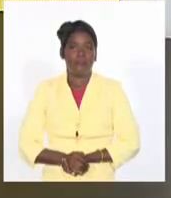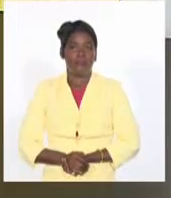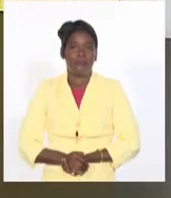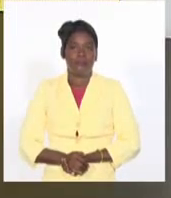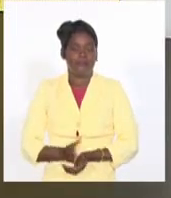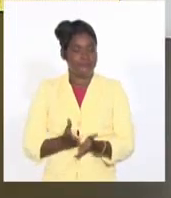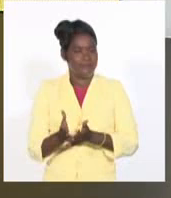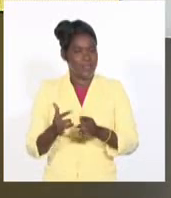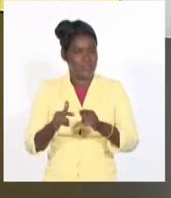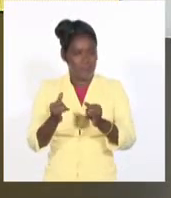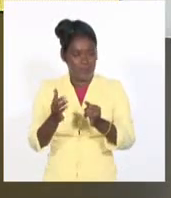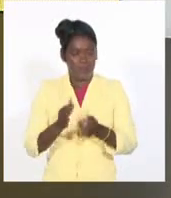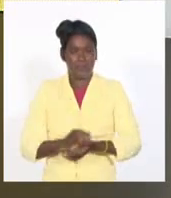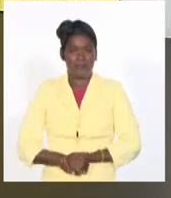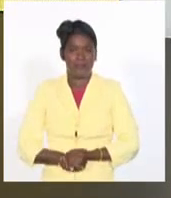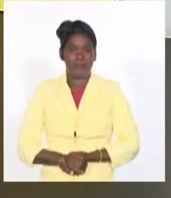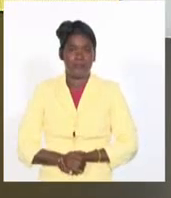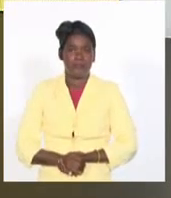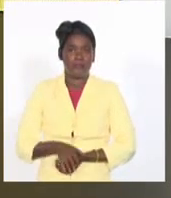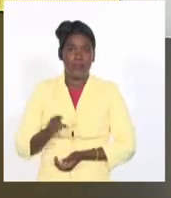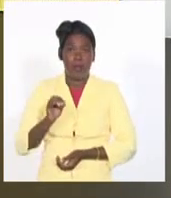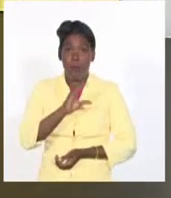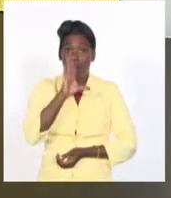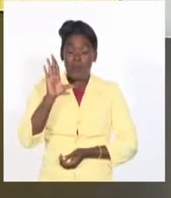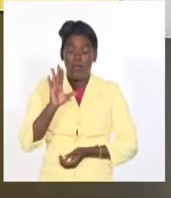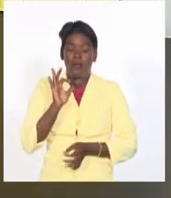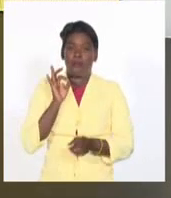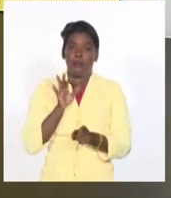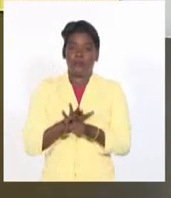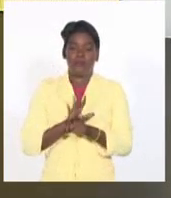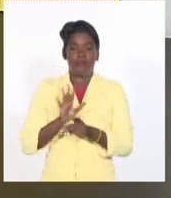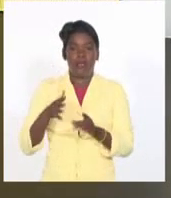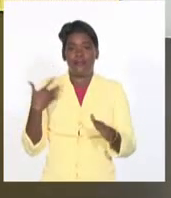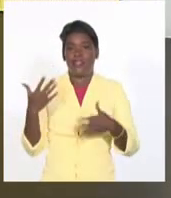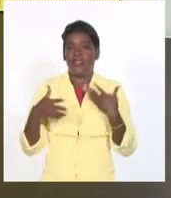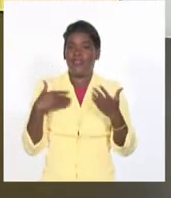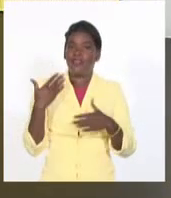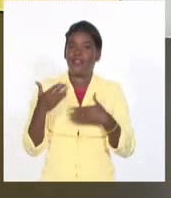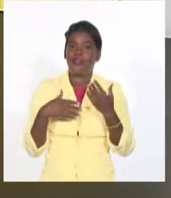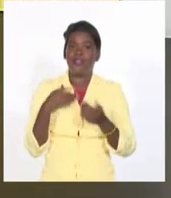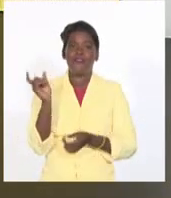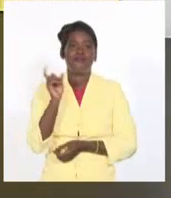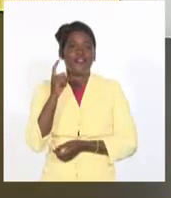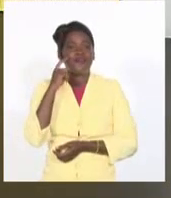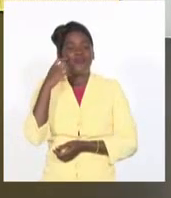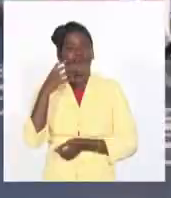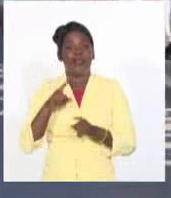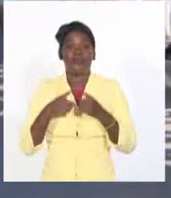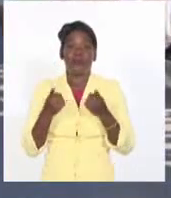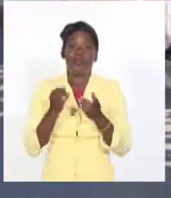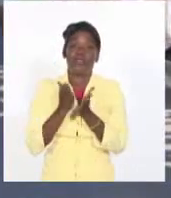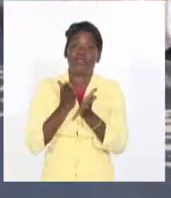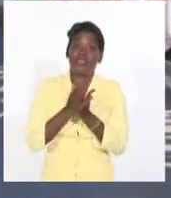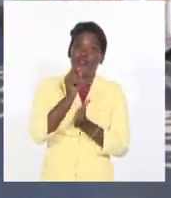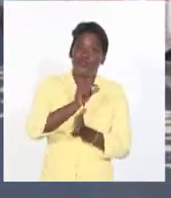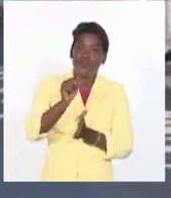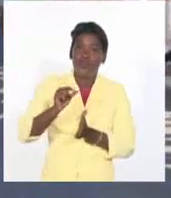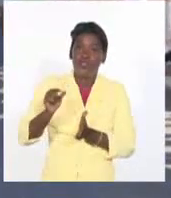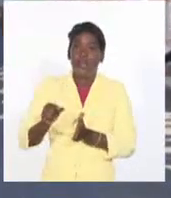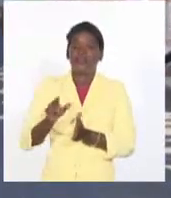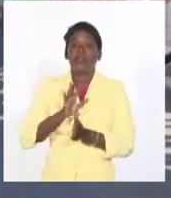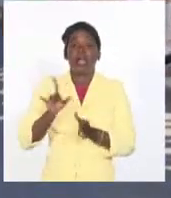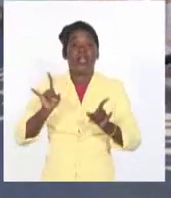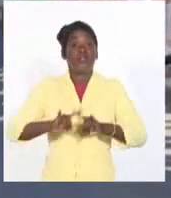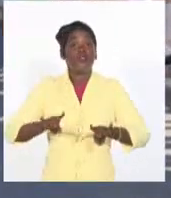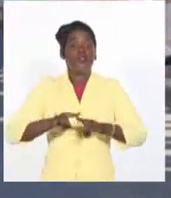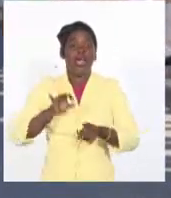Seguimos con otros temas. Esta mañana comenzaron las celebraciones por el Día del Estudiante en la Universidad de las Artes, ISA. Las Escuelas